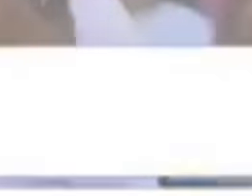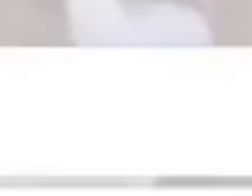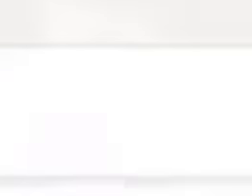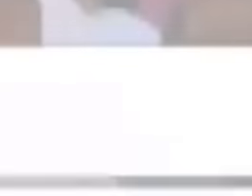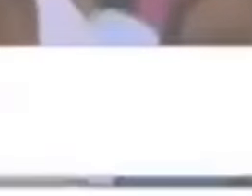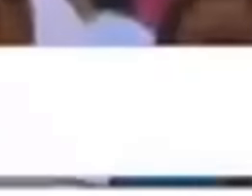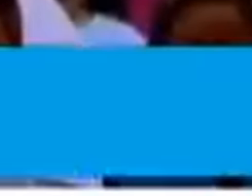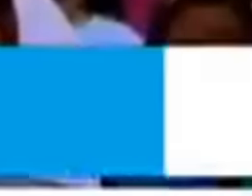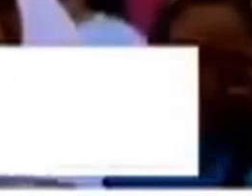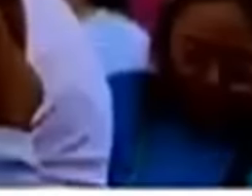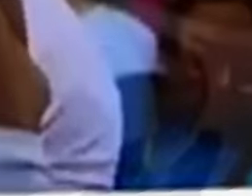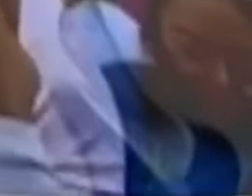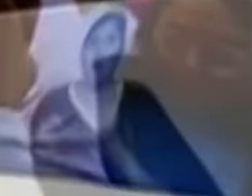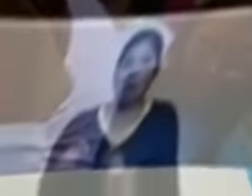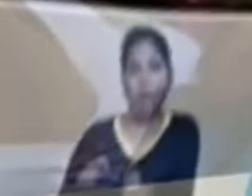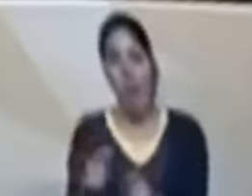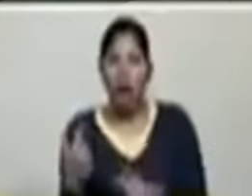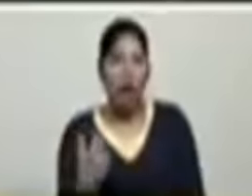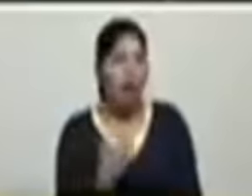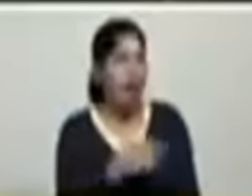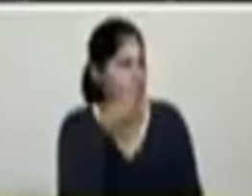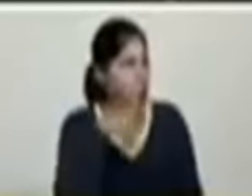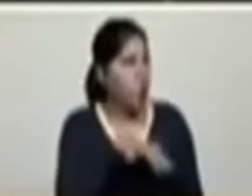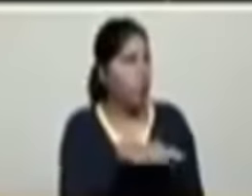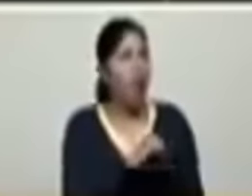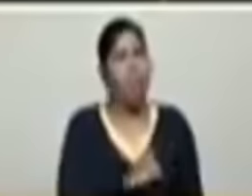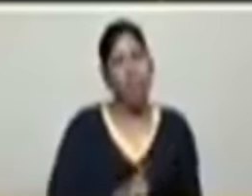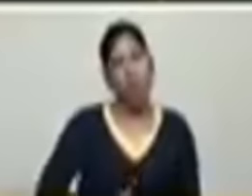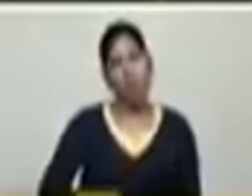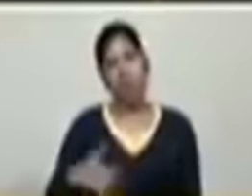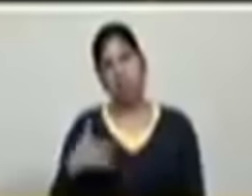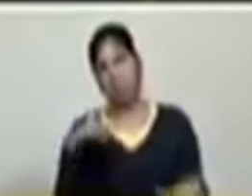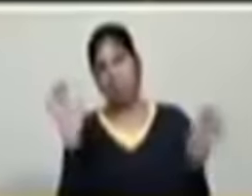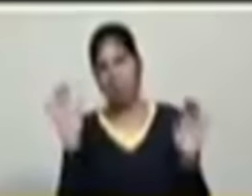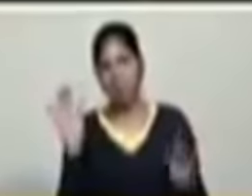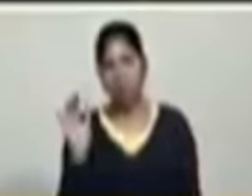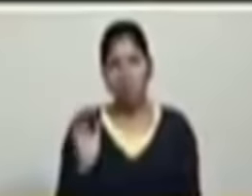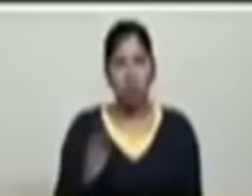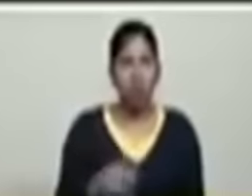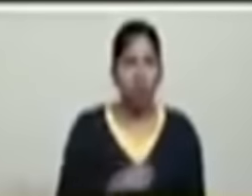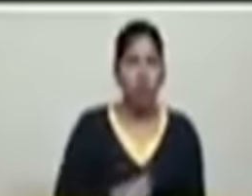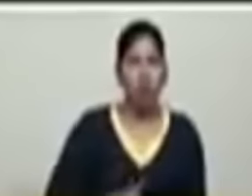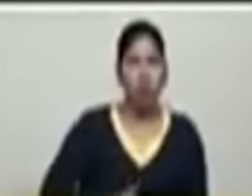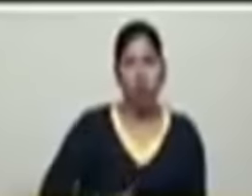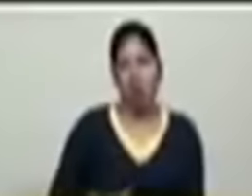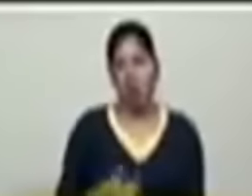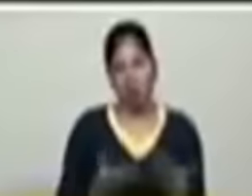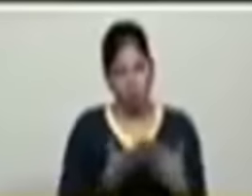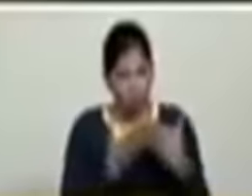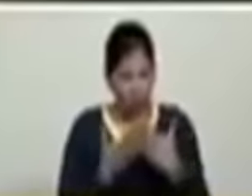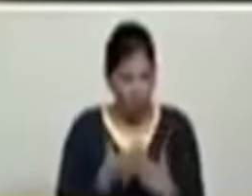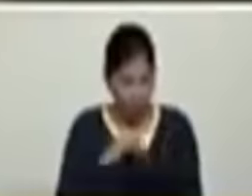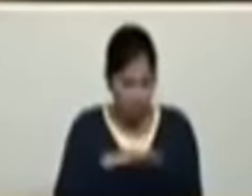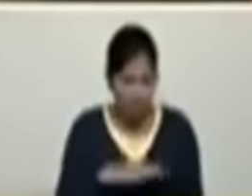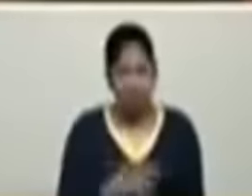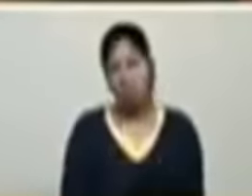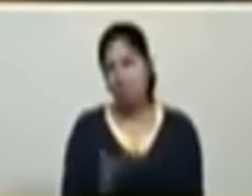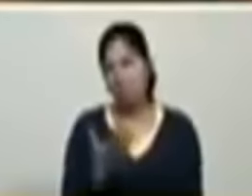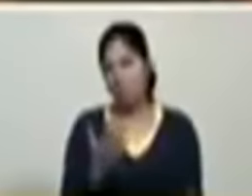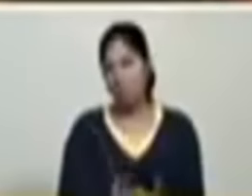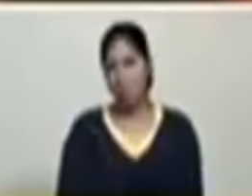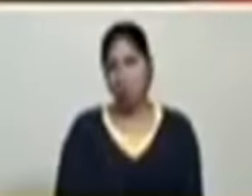Venezuela. Y van a tener, mis amigos, que renovar entonces fuertes sanciones contra otros funcionarios a quienes se les ha descubierto que han estado realizando también